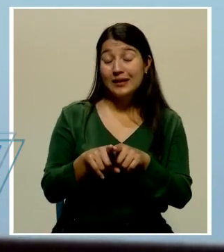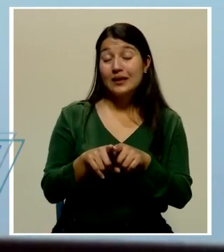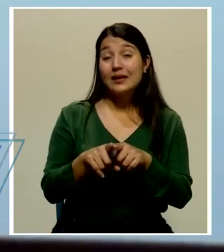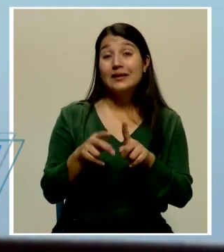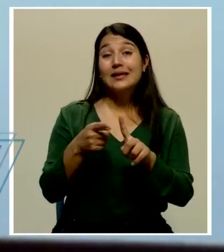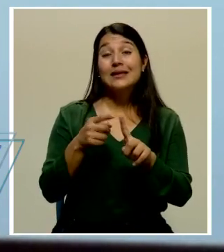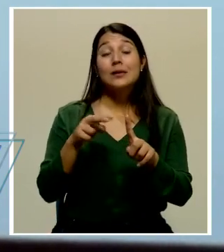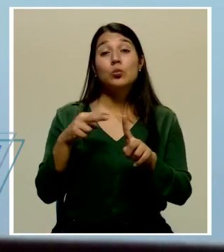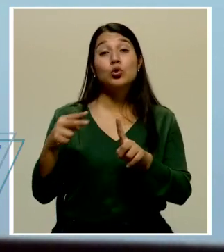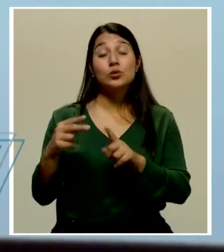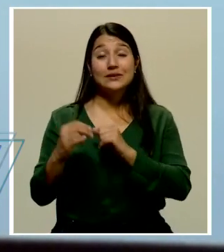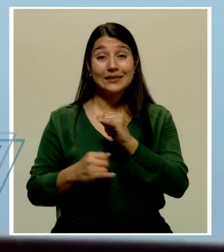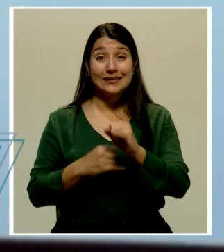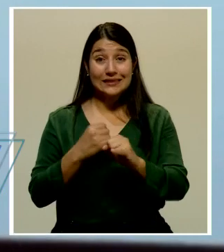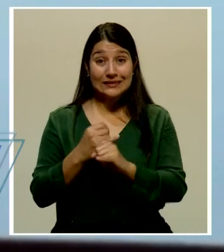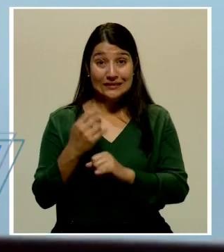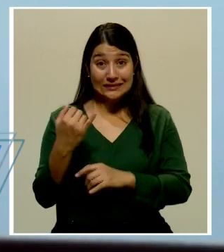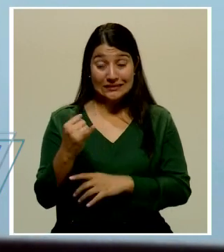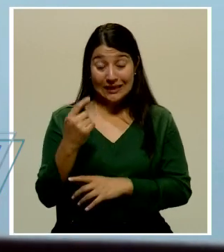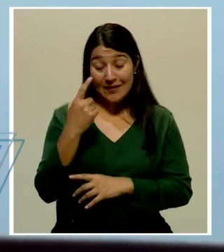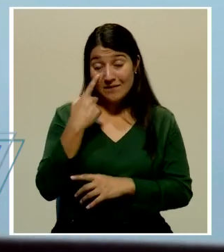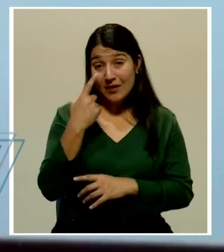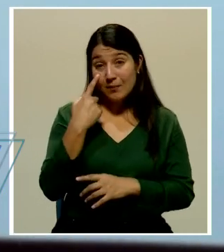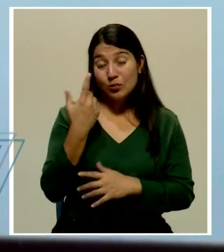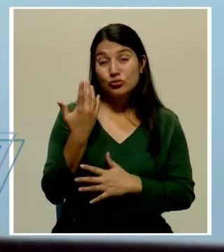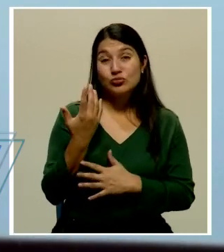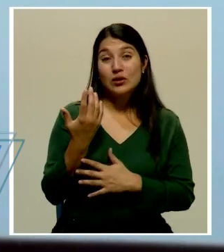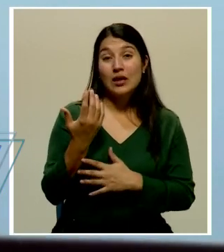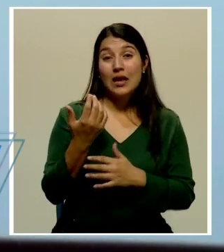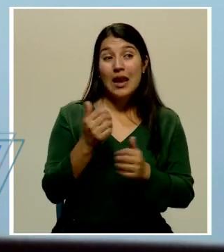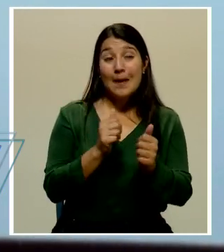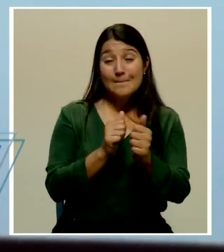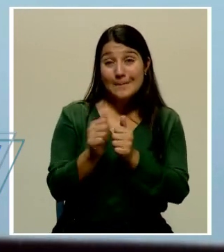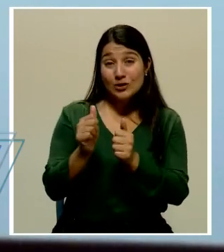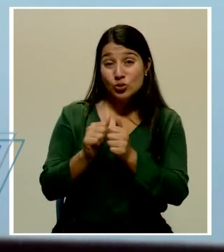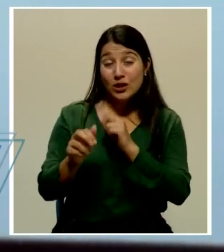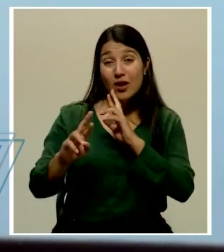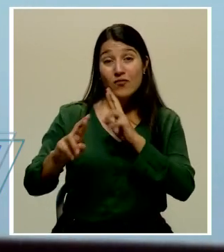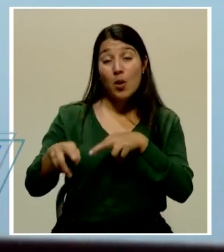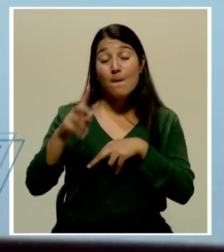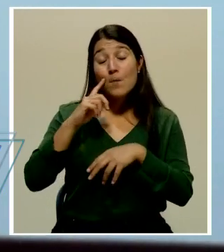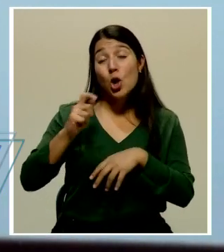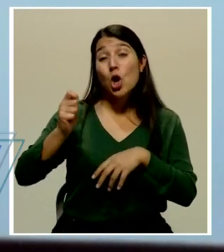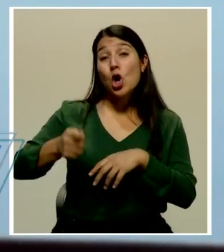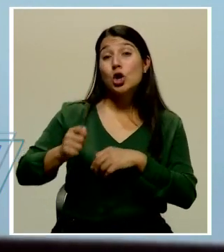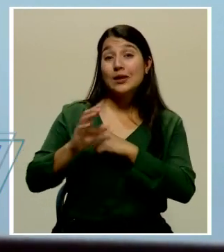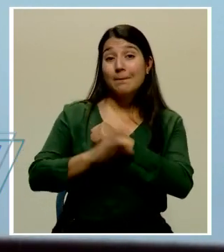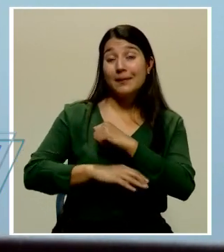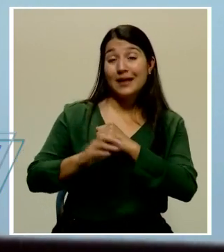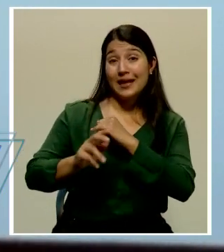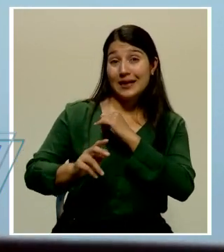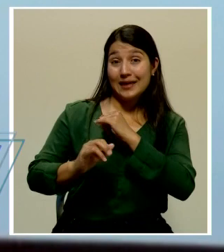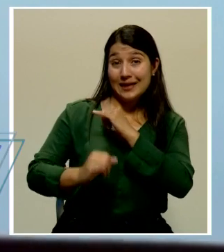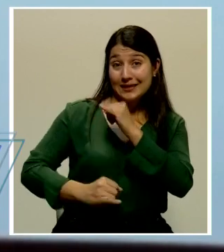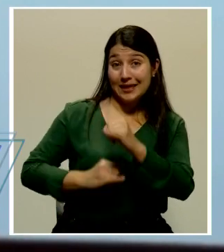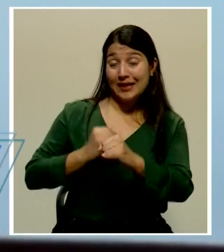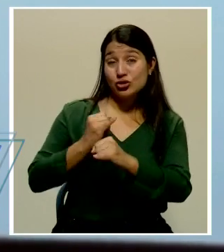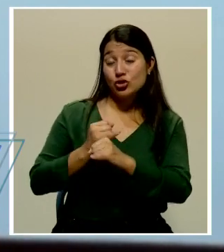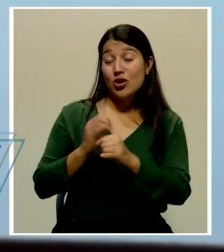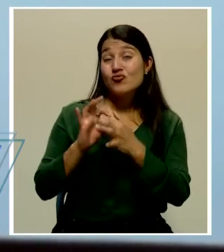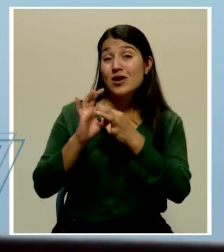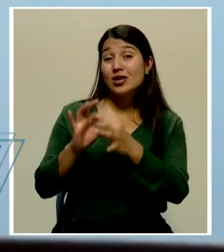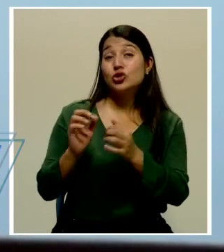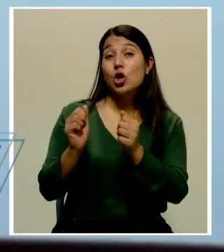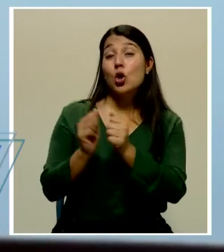Y si se observa, la mayoría de fallos y de resoluciones de la Corte Penal Internacional tienen que ver con